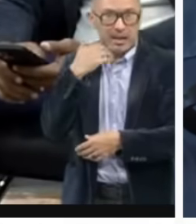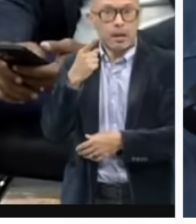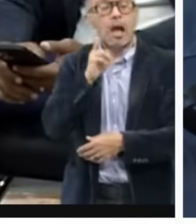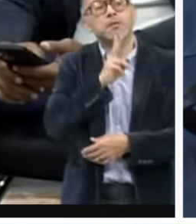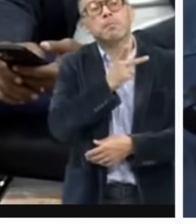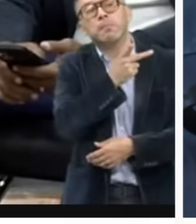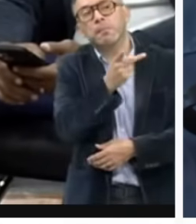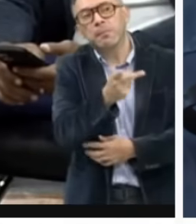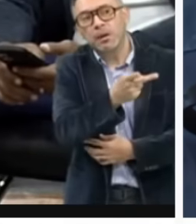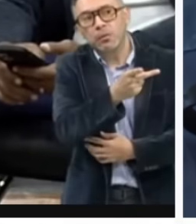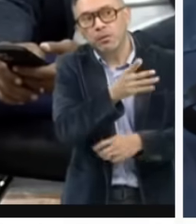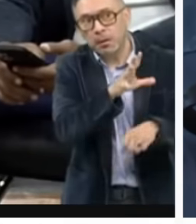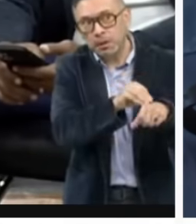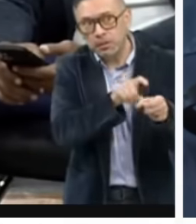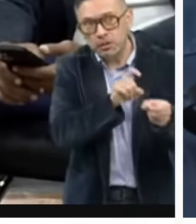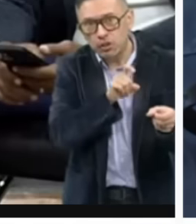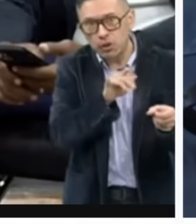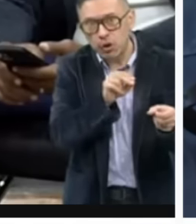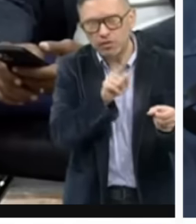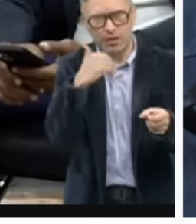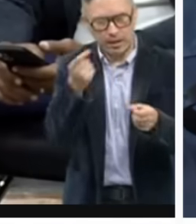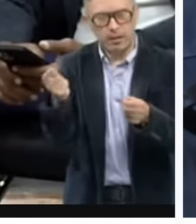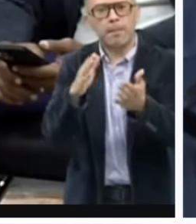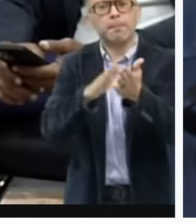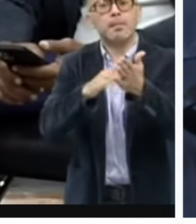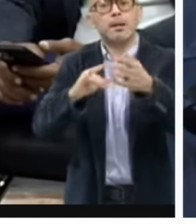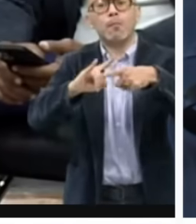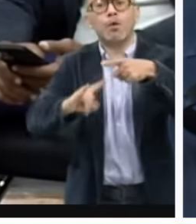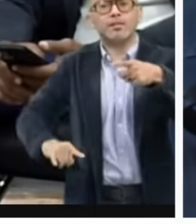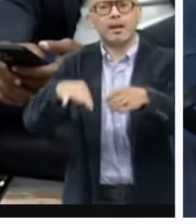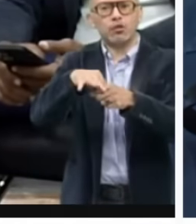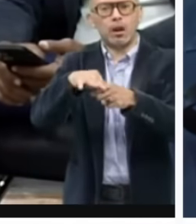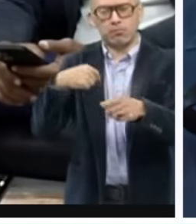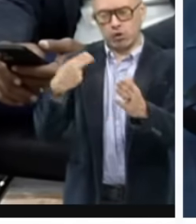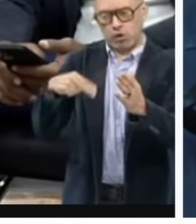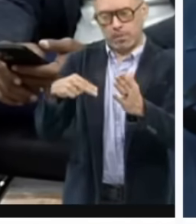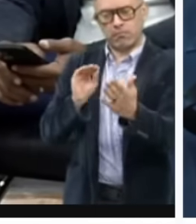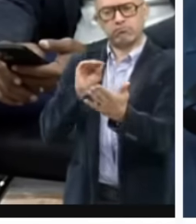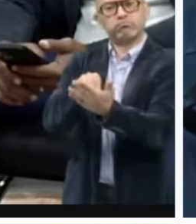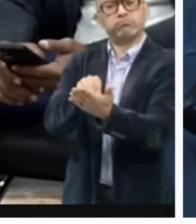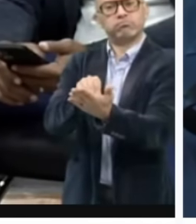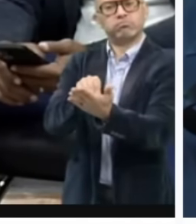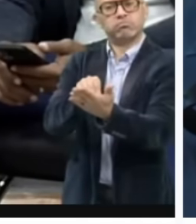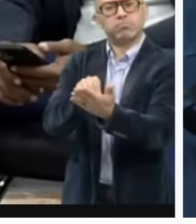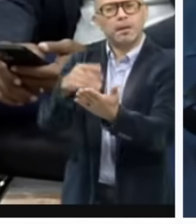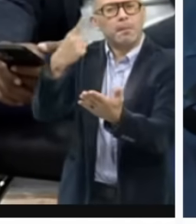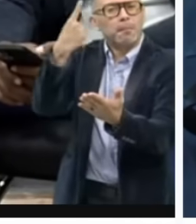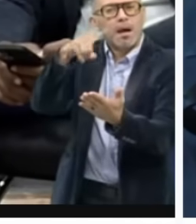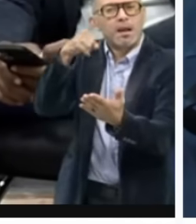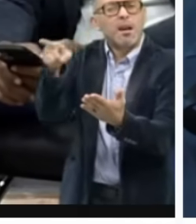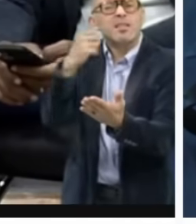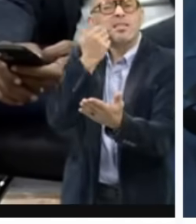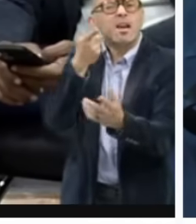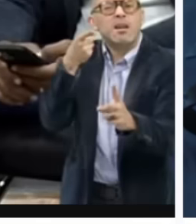pretende ir a estar en la boleta electoral. Pretende ir a estar en la boleta electoral con un propósito. Y me queda